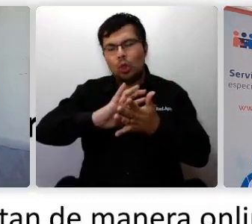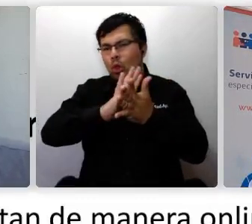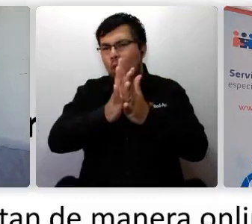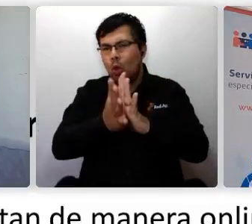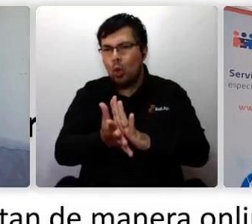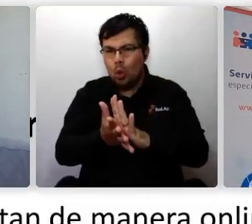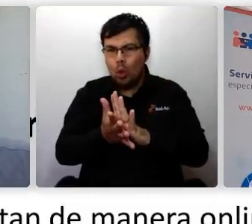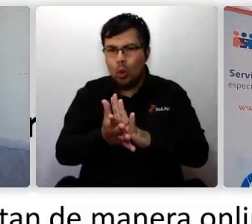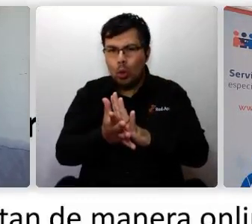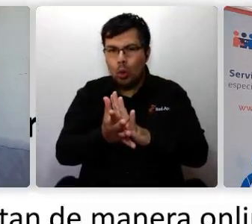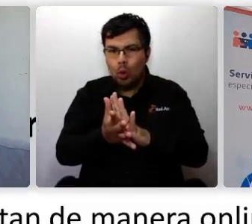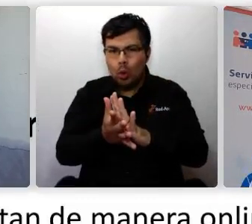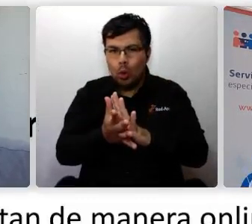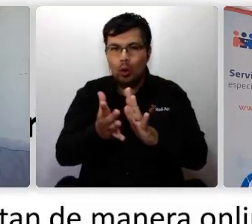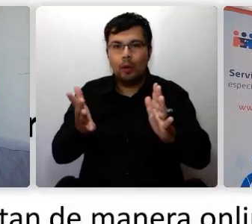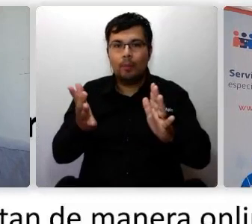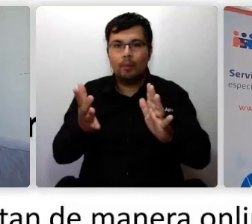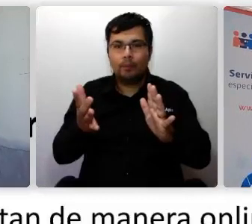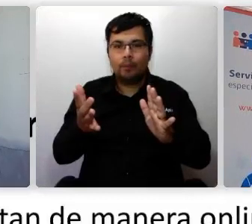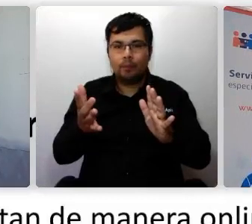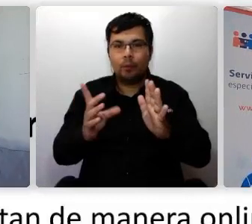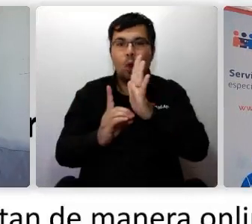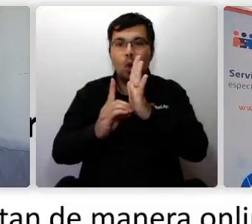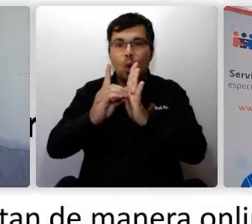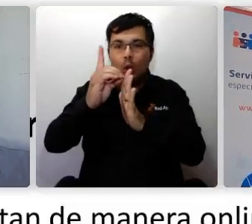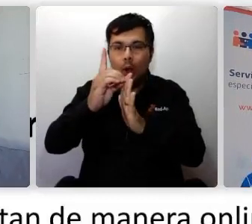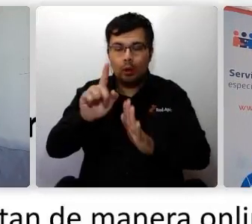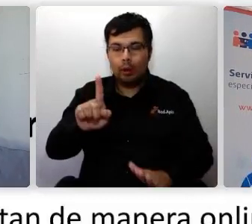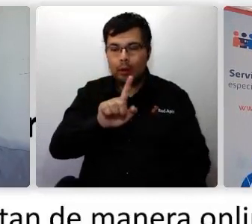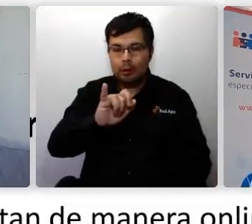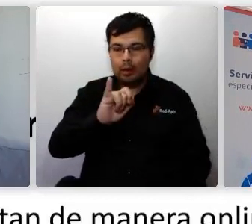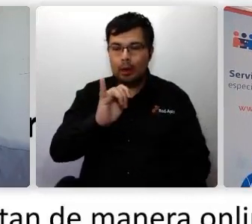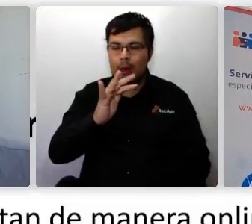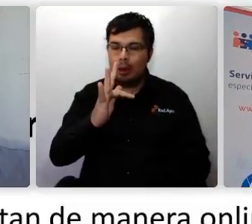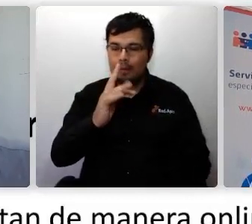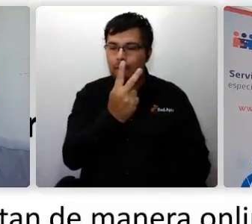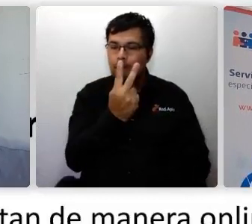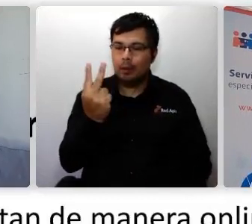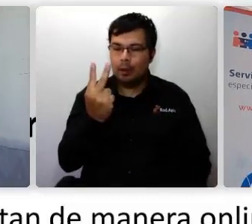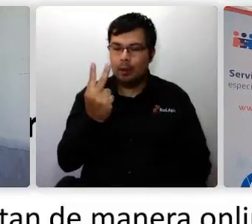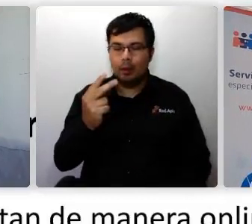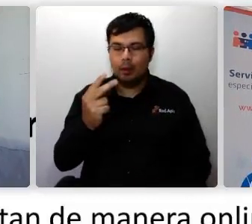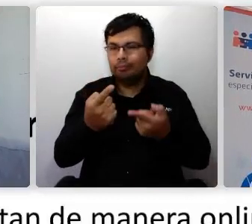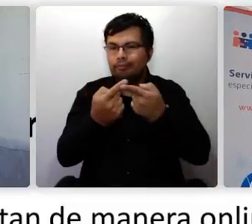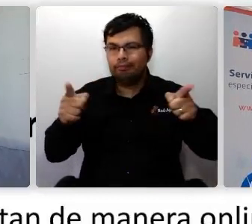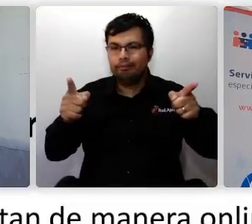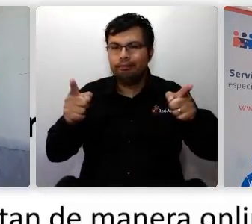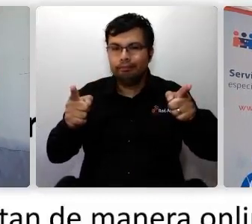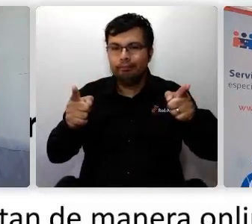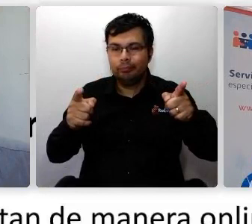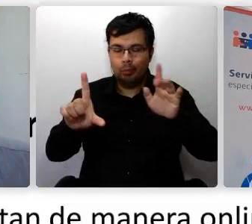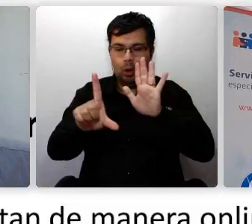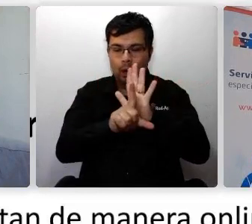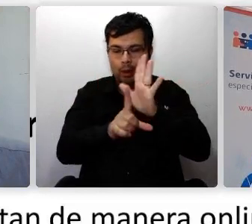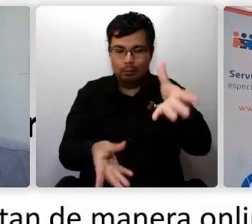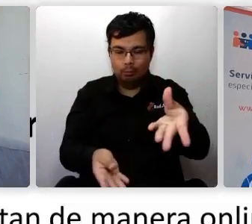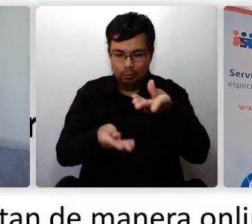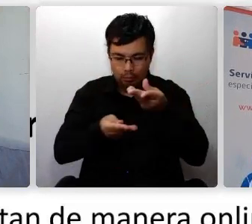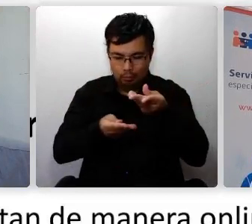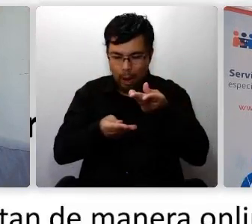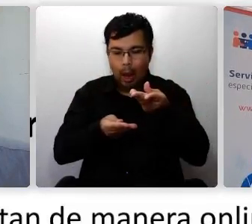pasen los contribuyentes, sus F22, sus ingresos, nosotros por ley queda acá y muere acá. En